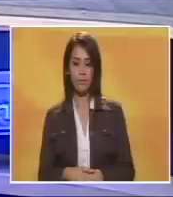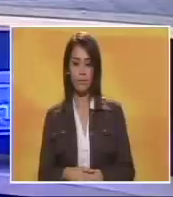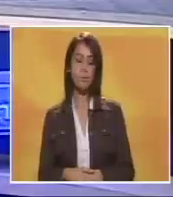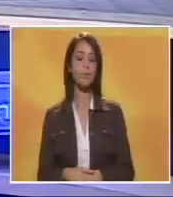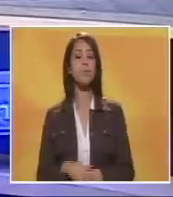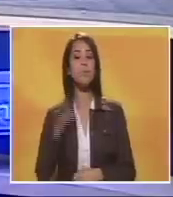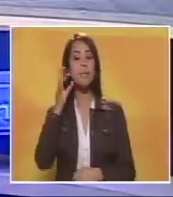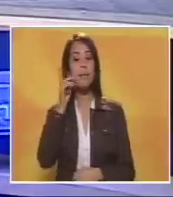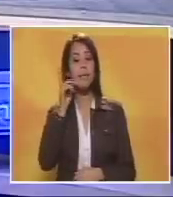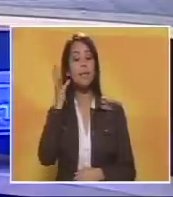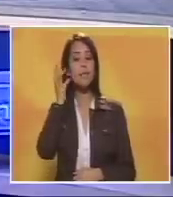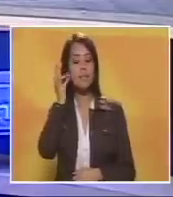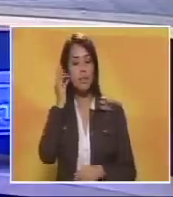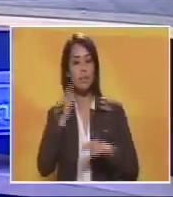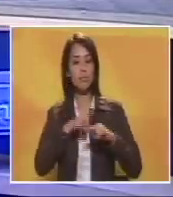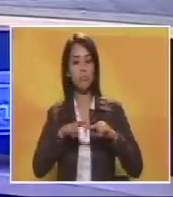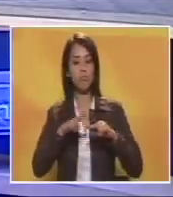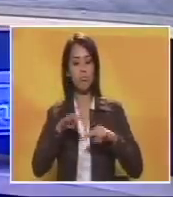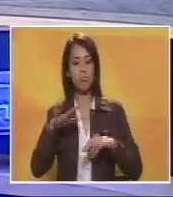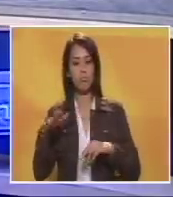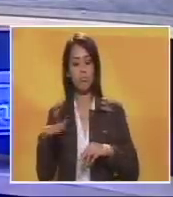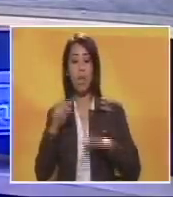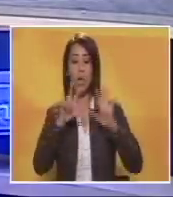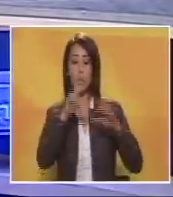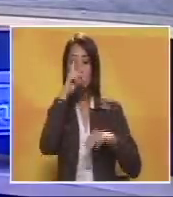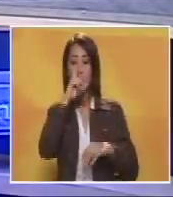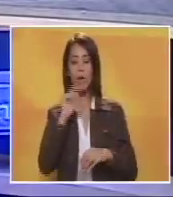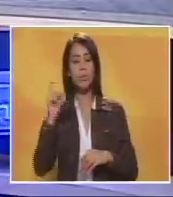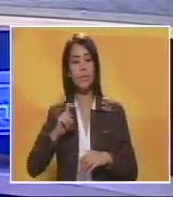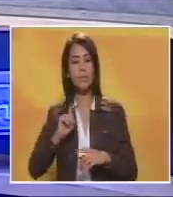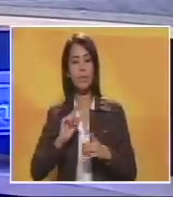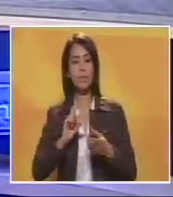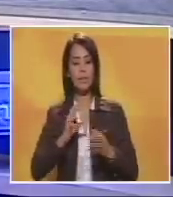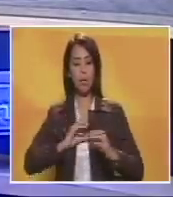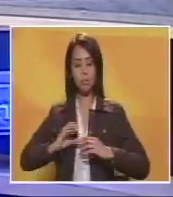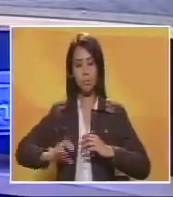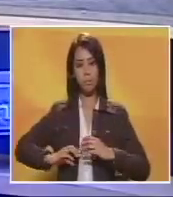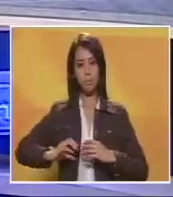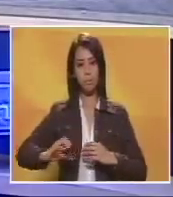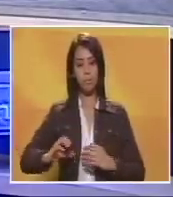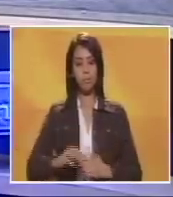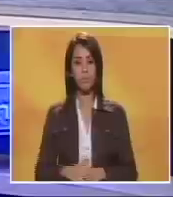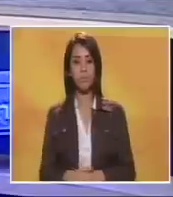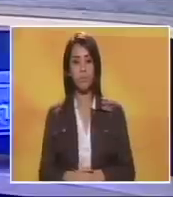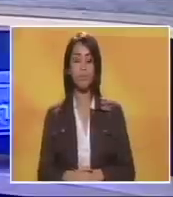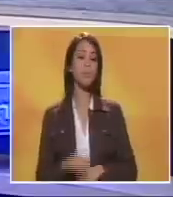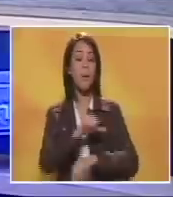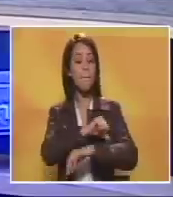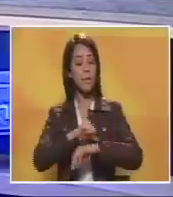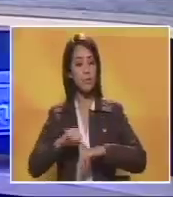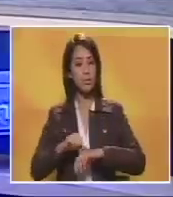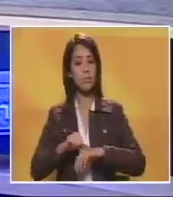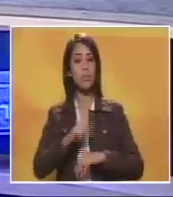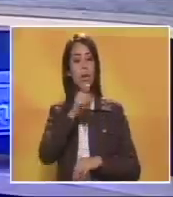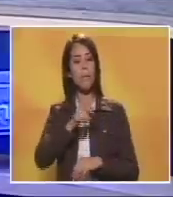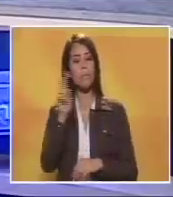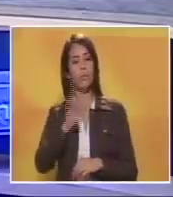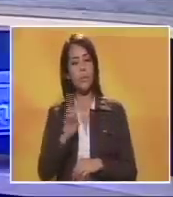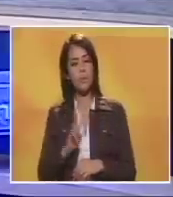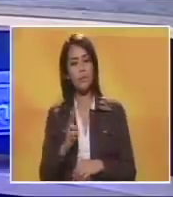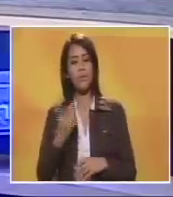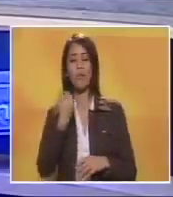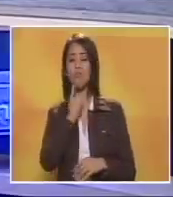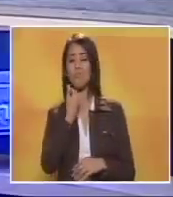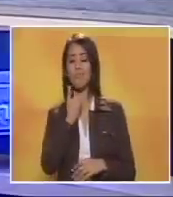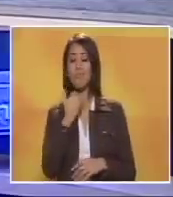Estefanía Lugo Rojo es una niña de 8 años de edad quien necesita un trasplante de hígado. Muchos venezolanos hoy en día sufren de